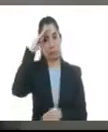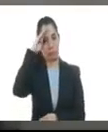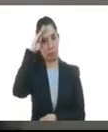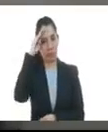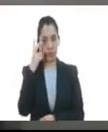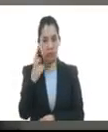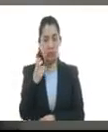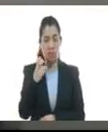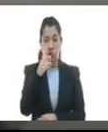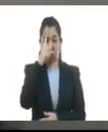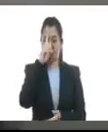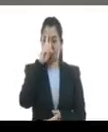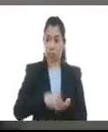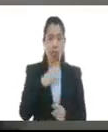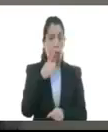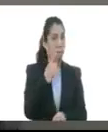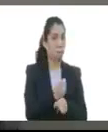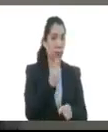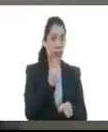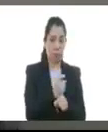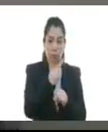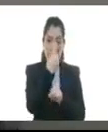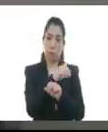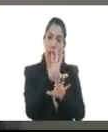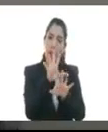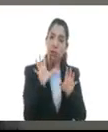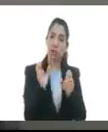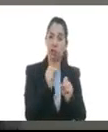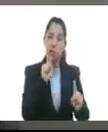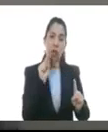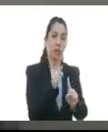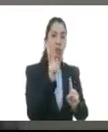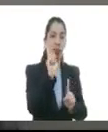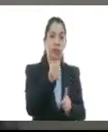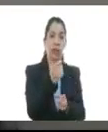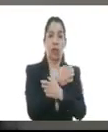educación, donde tenemos que abordar, ¿no? O sea,